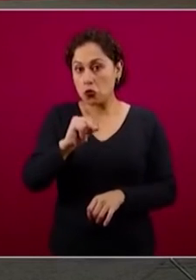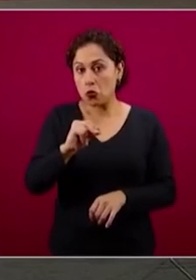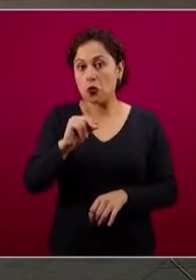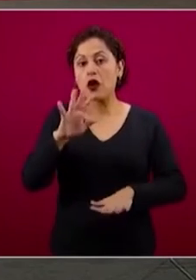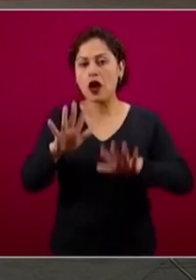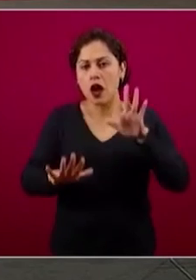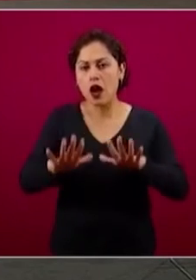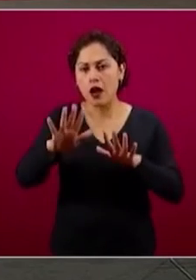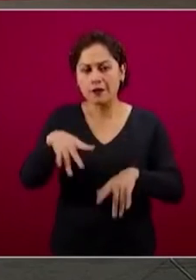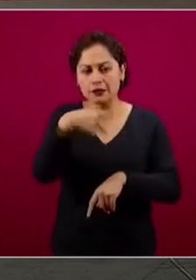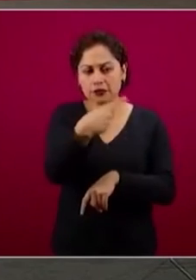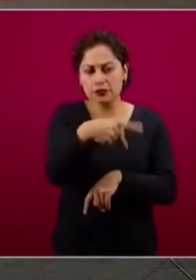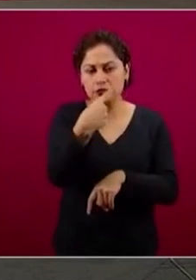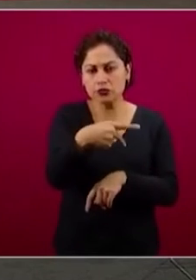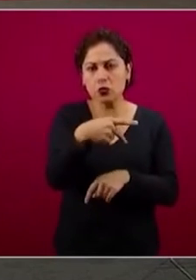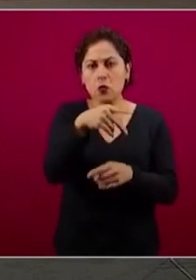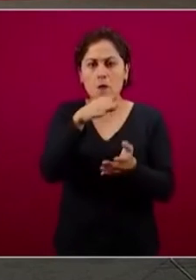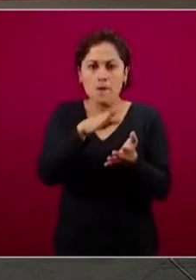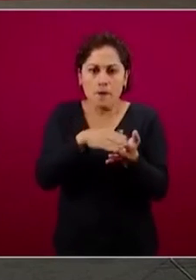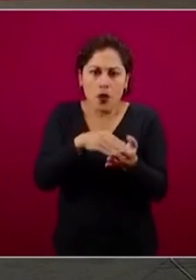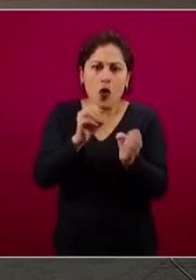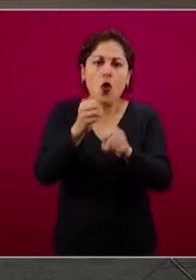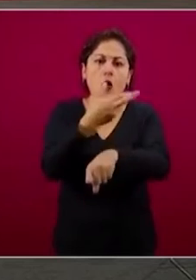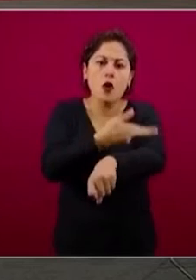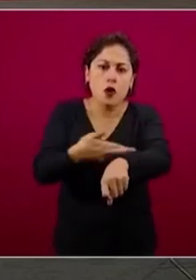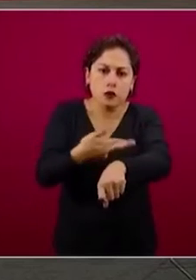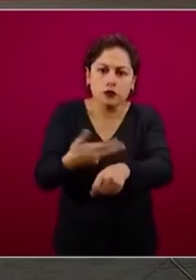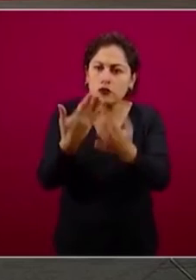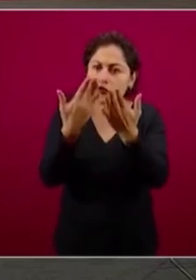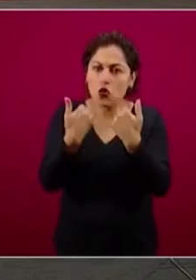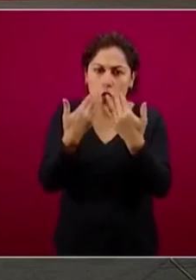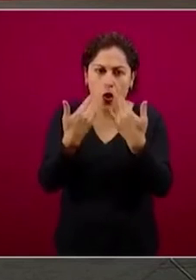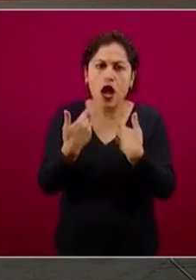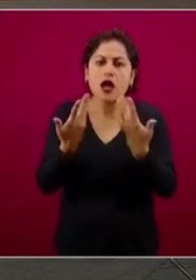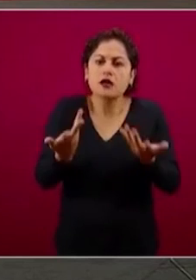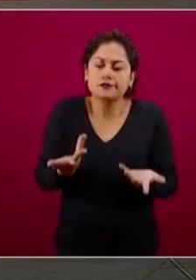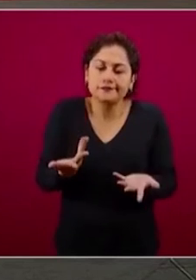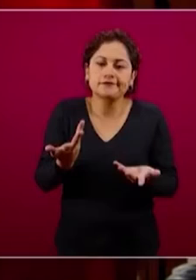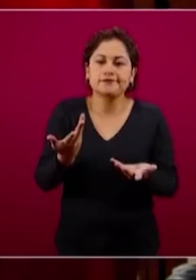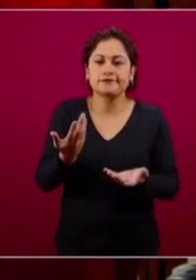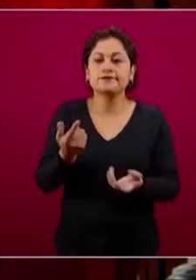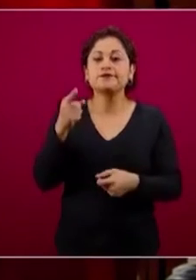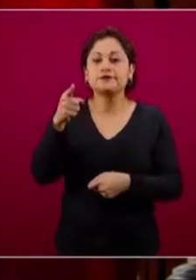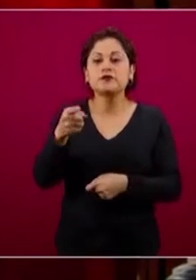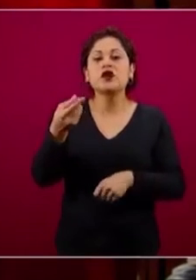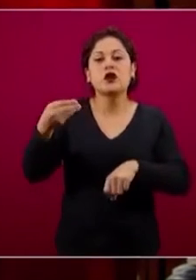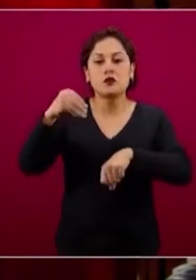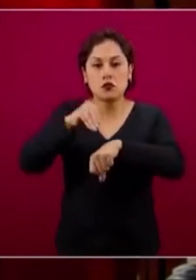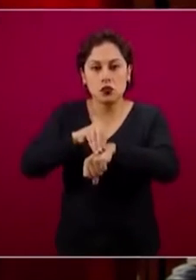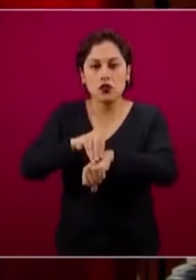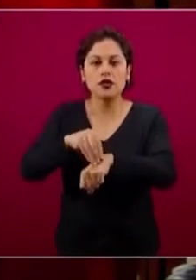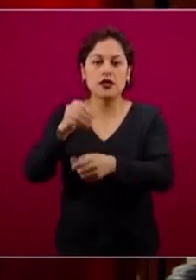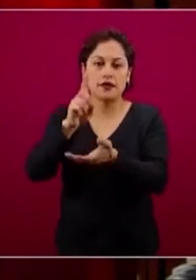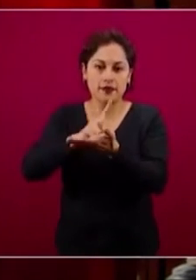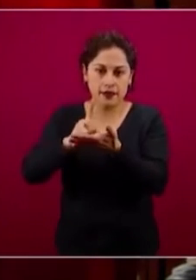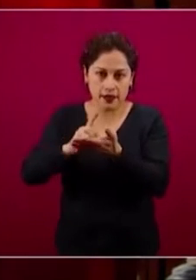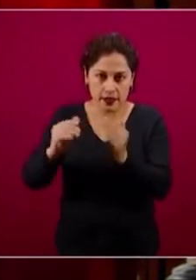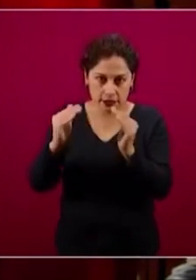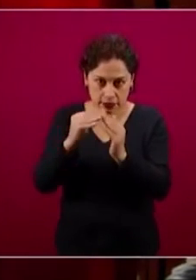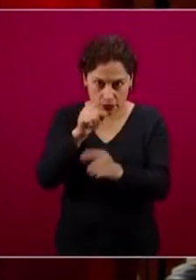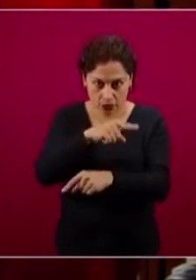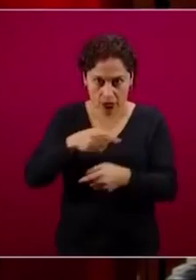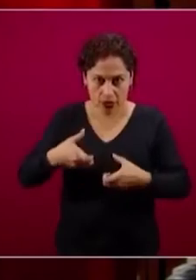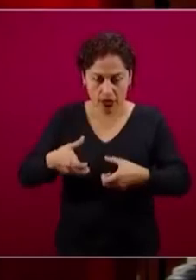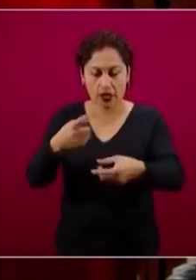este criterio en particular cuando es validado se llena un registro con el nombre la dirección el teléfono la cuenta clave